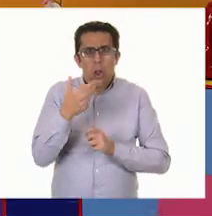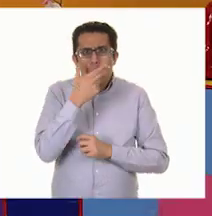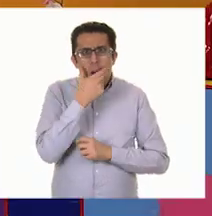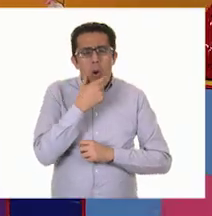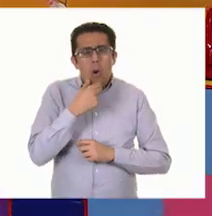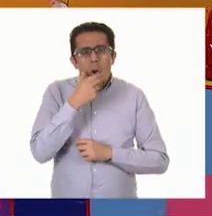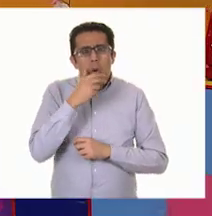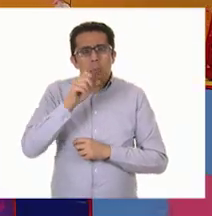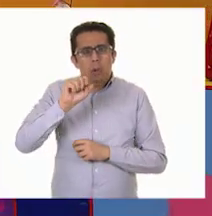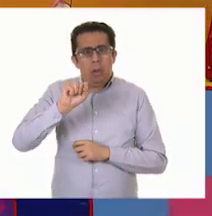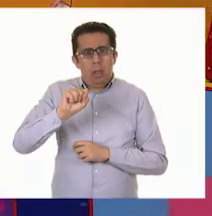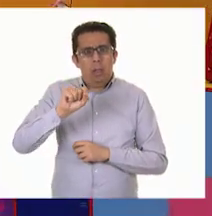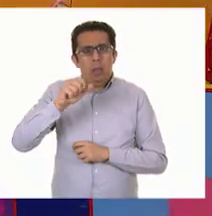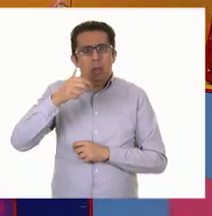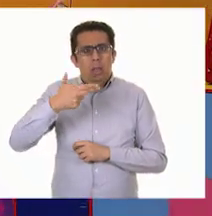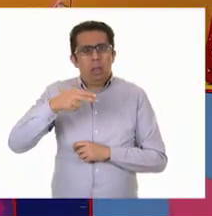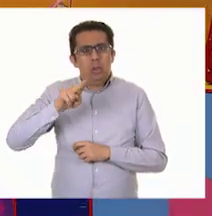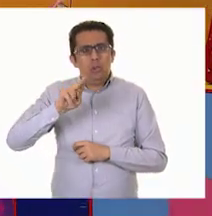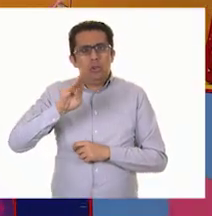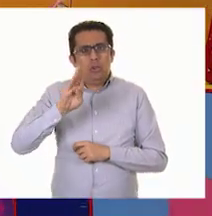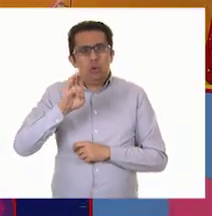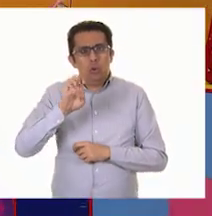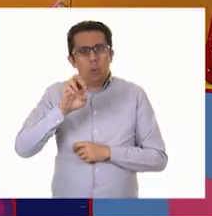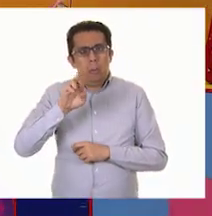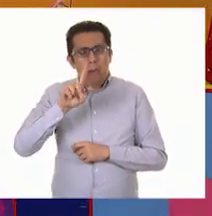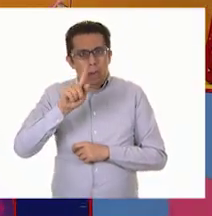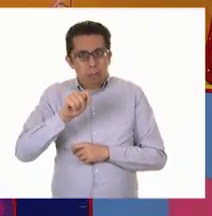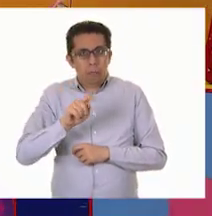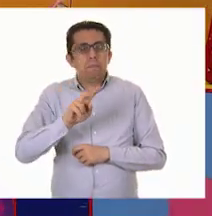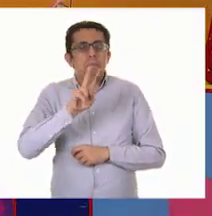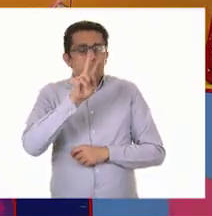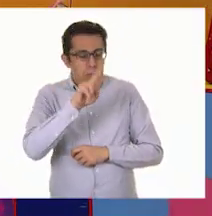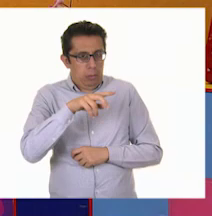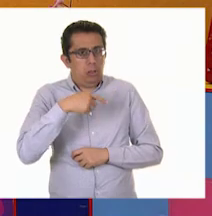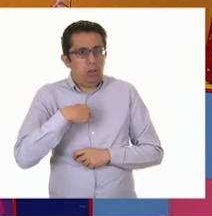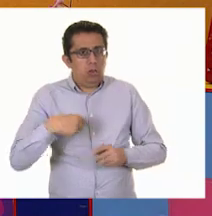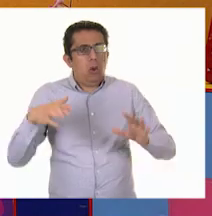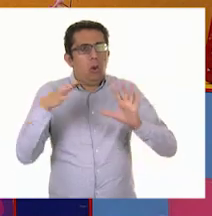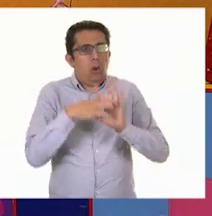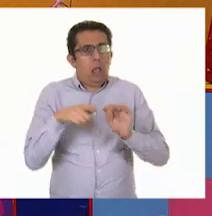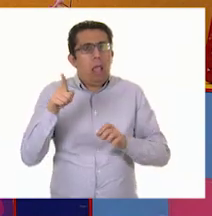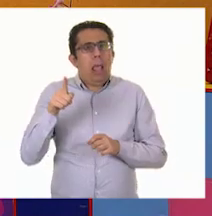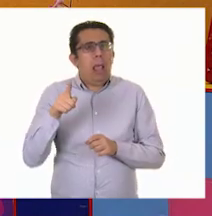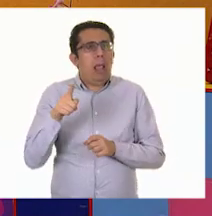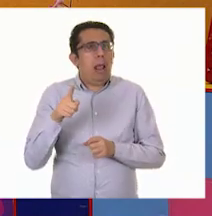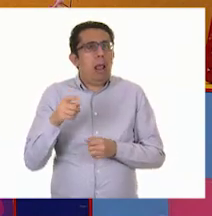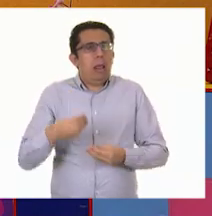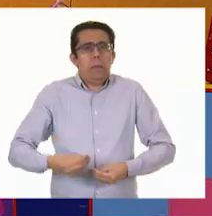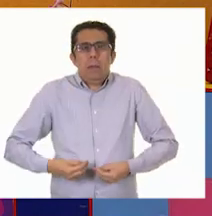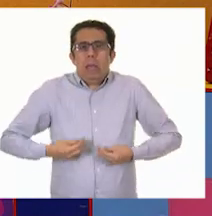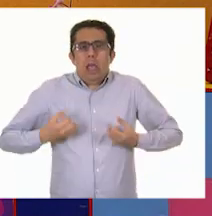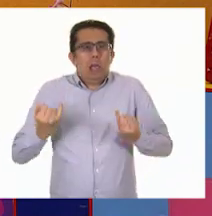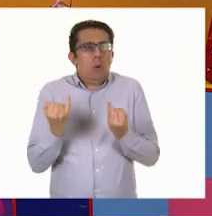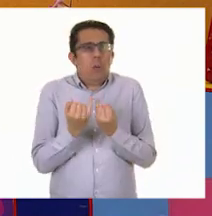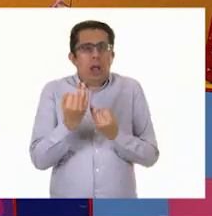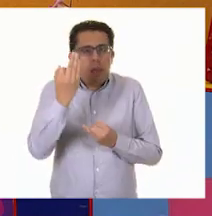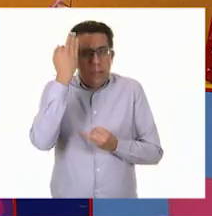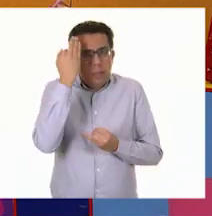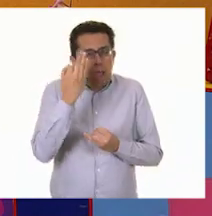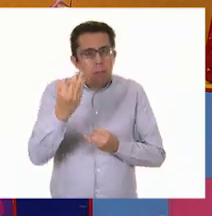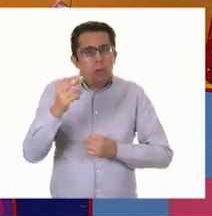Así es, maestra. Hoy vengo a hablar de Franz Schubert. Franz Schubert vivió en mi época, en el